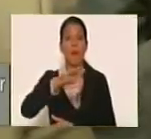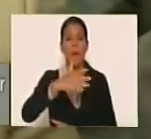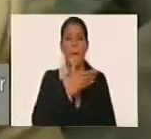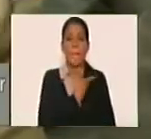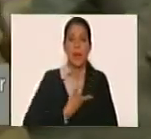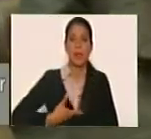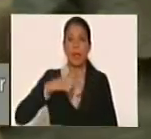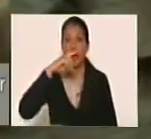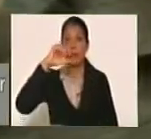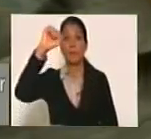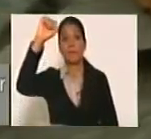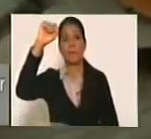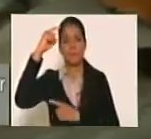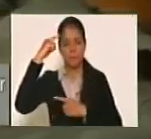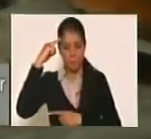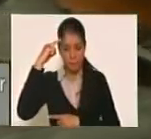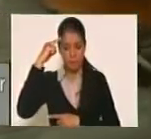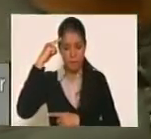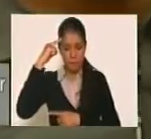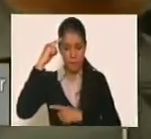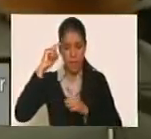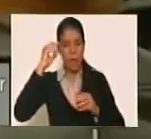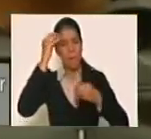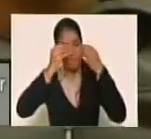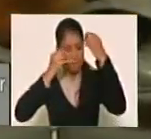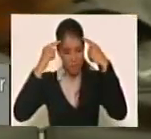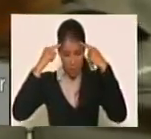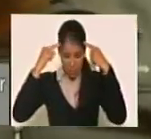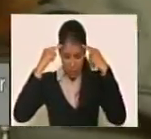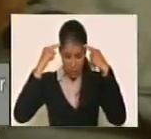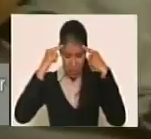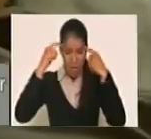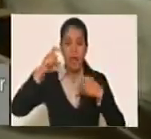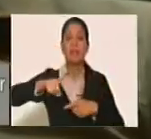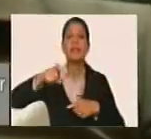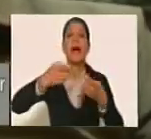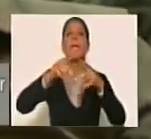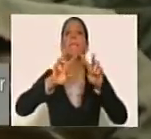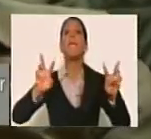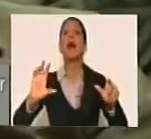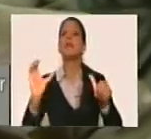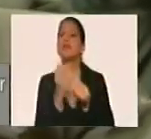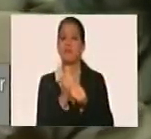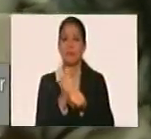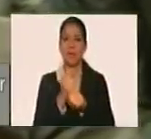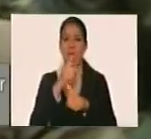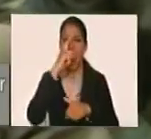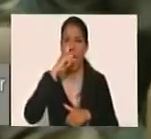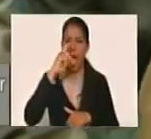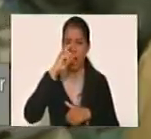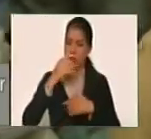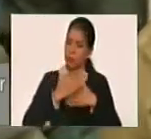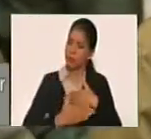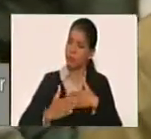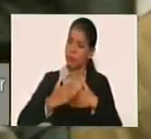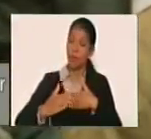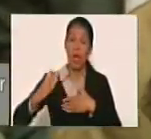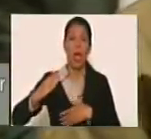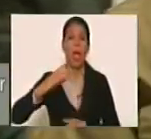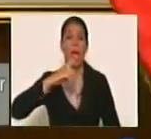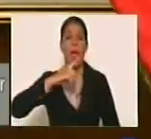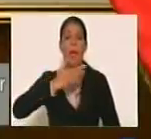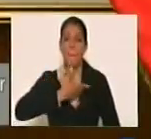ubicó de manera clara que el principal problema que teníamos era la necesidad de la paz. Durante todo el año el presidente había venido diciendo,